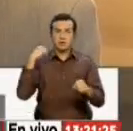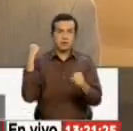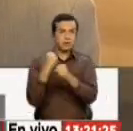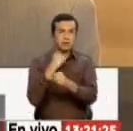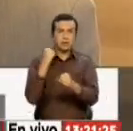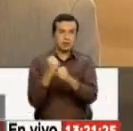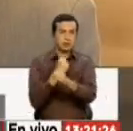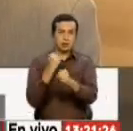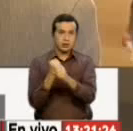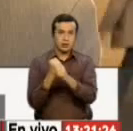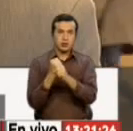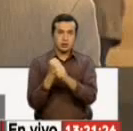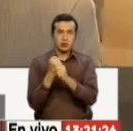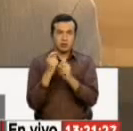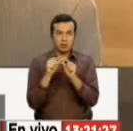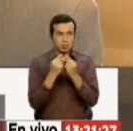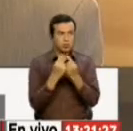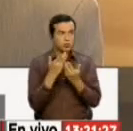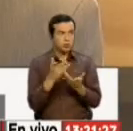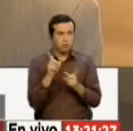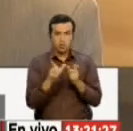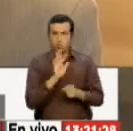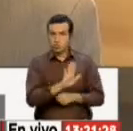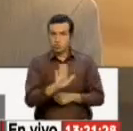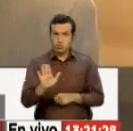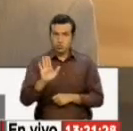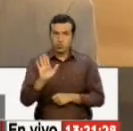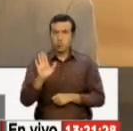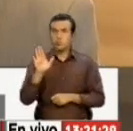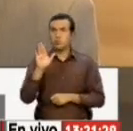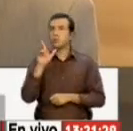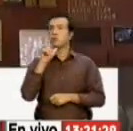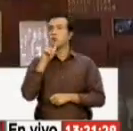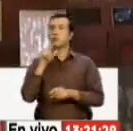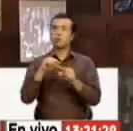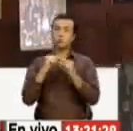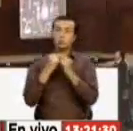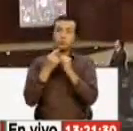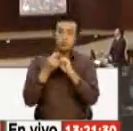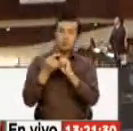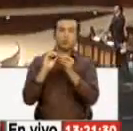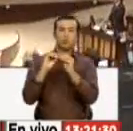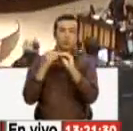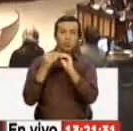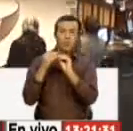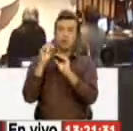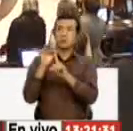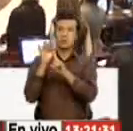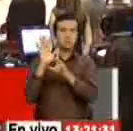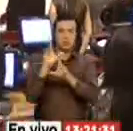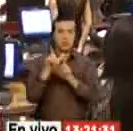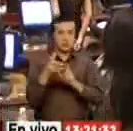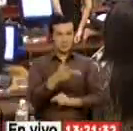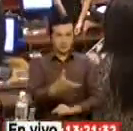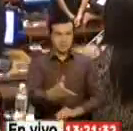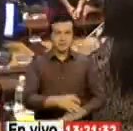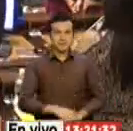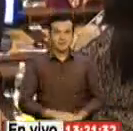las estructuras de base. El movimiento lo hace la gente, no lo hace el símbolo o el número. Para Telediario reportó Alexis Moncayo.